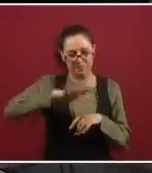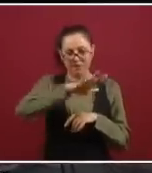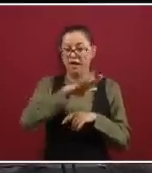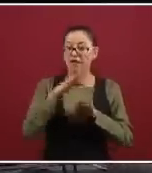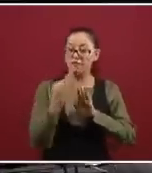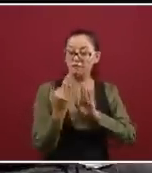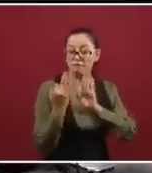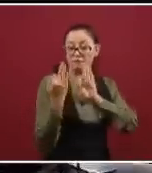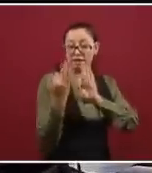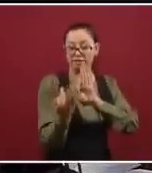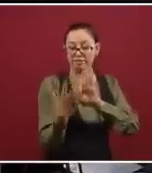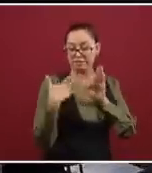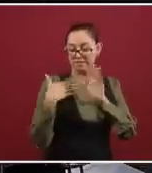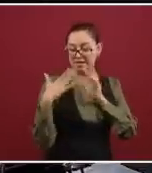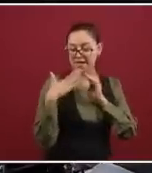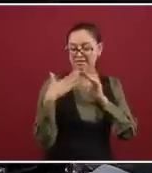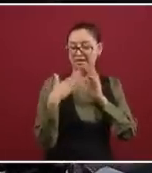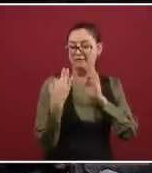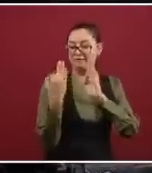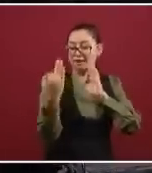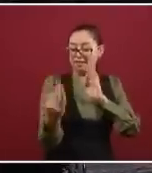gente de